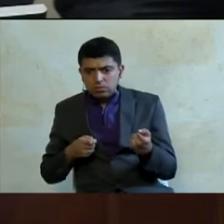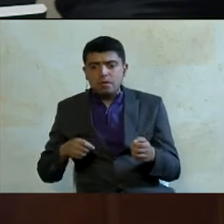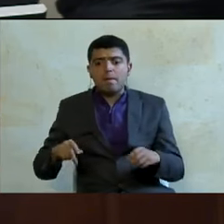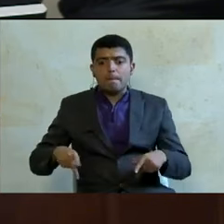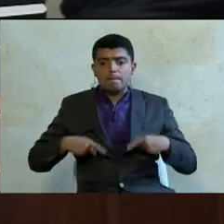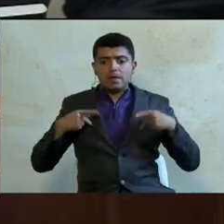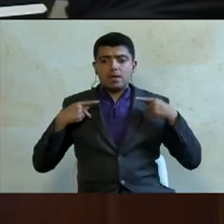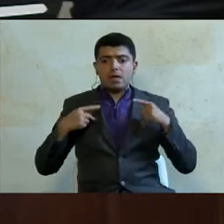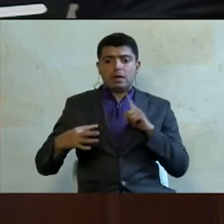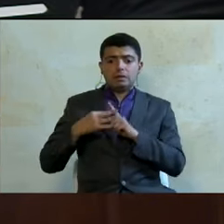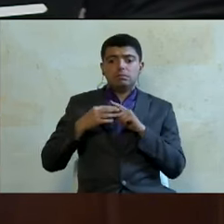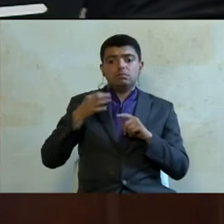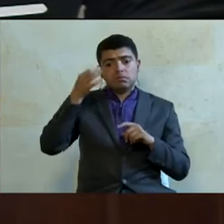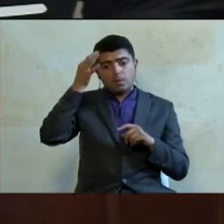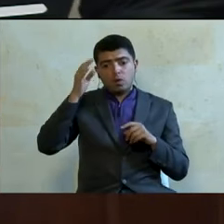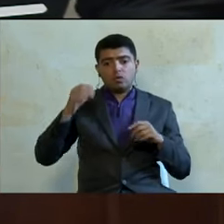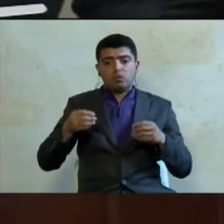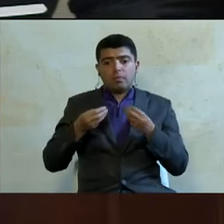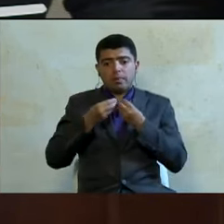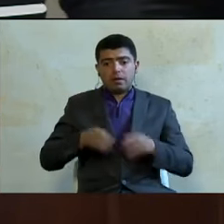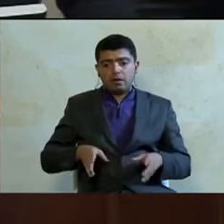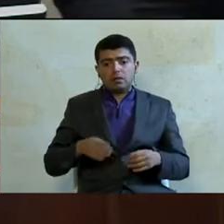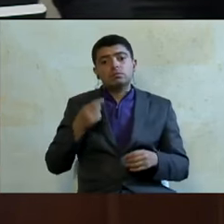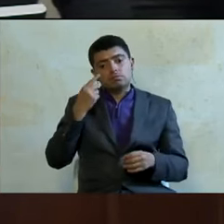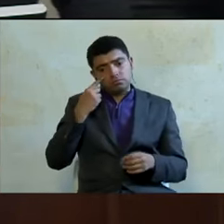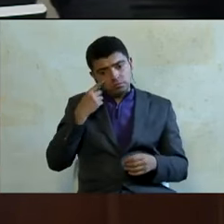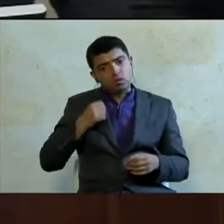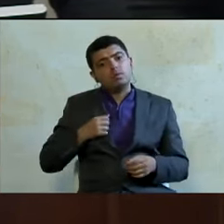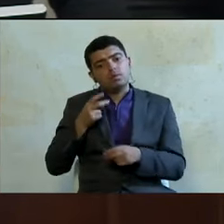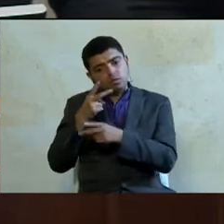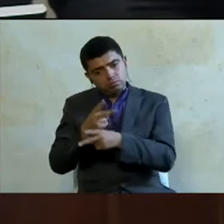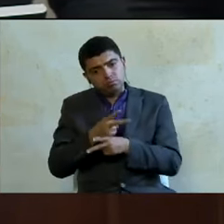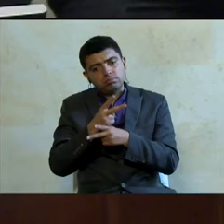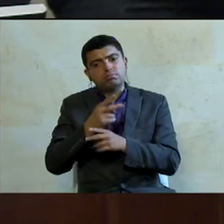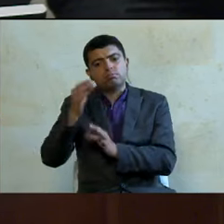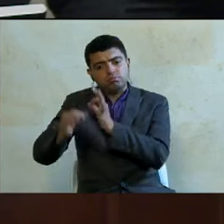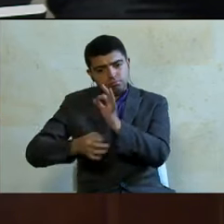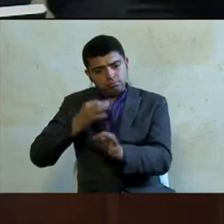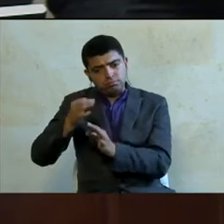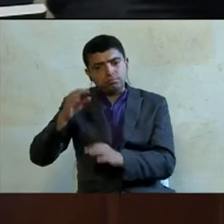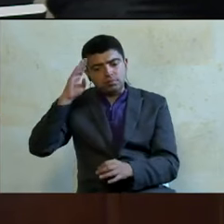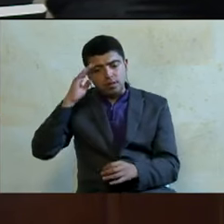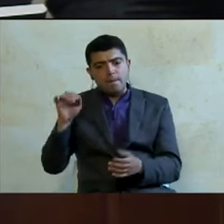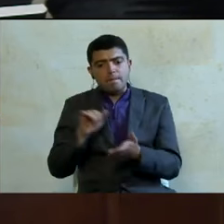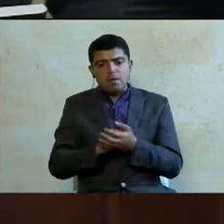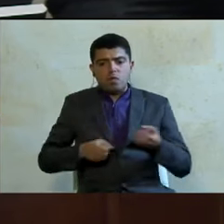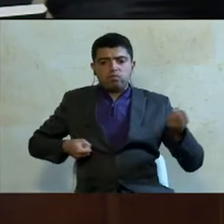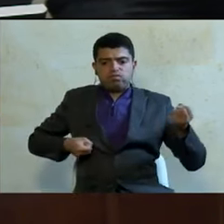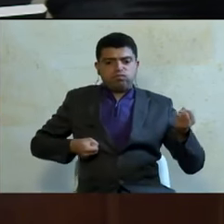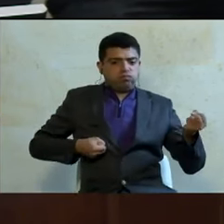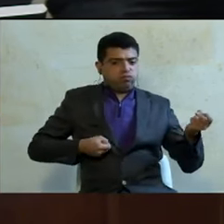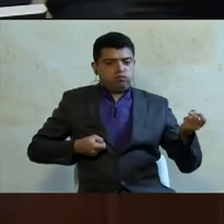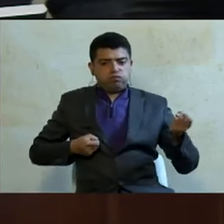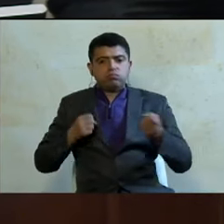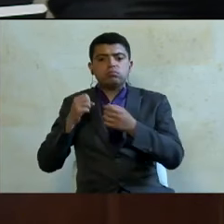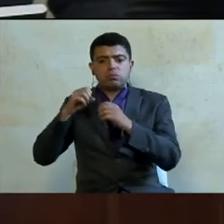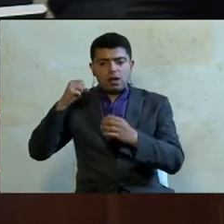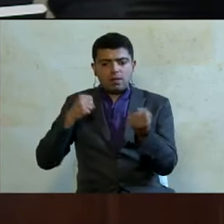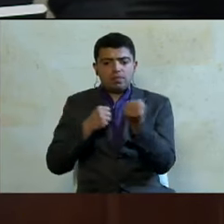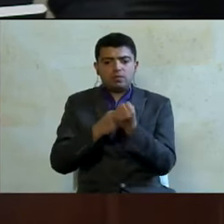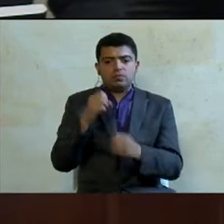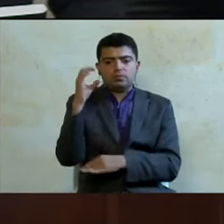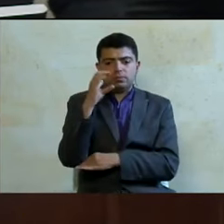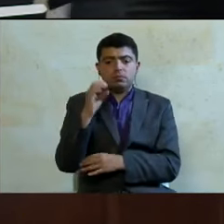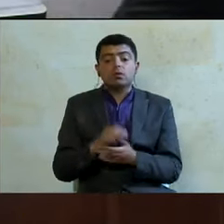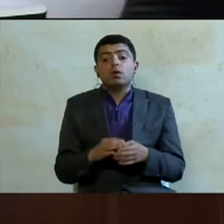en defensa de todos los colombianos nosotros mismos estamos protegidos por estos Héroes que son de la Policía Nacional y por eso también